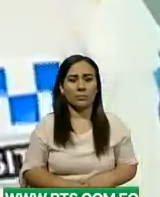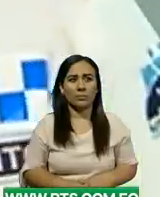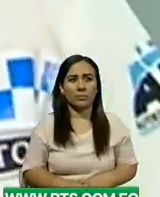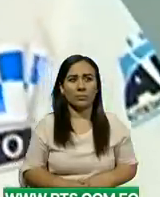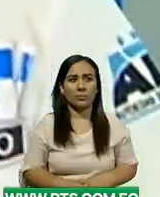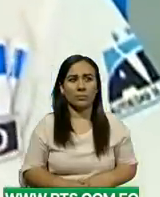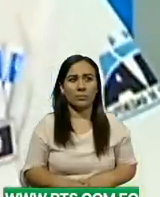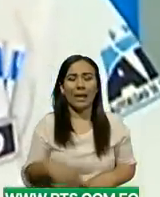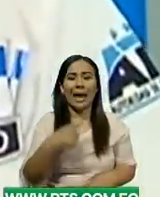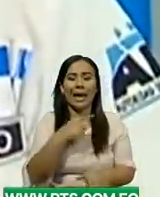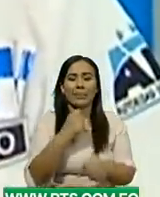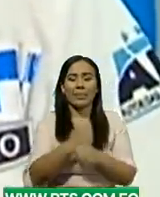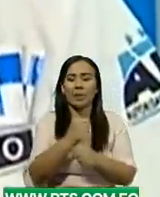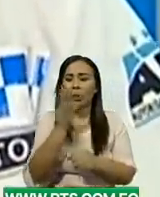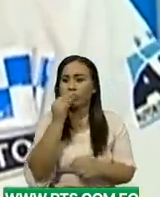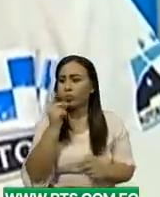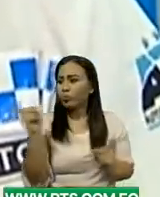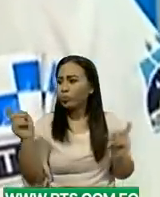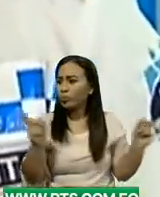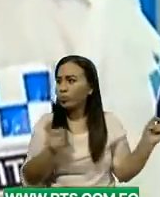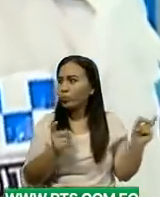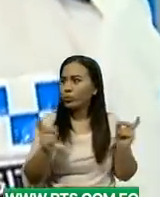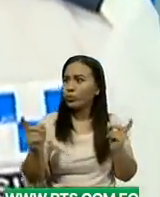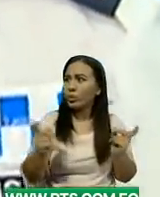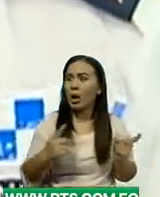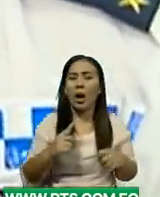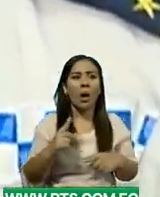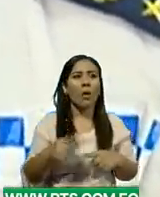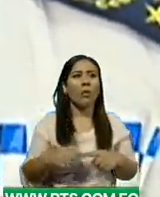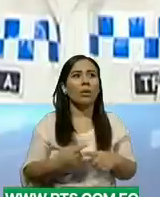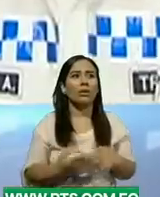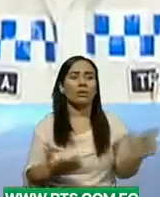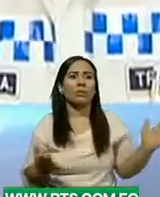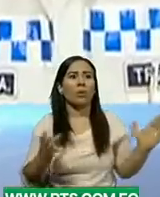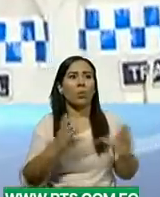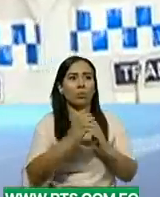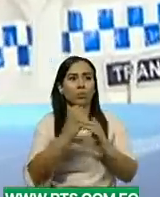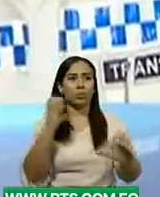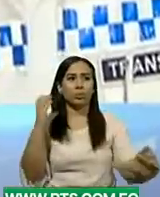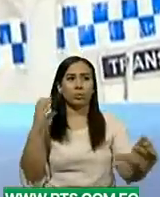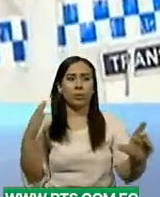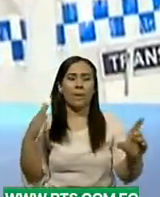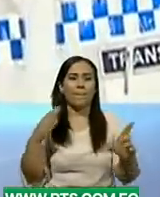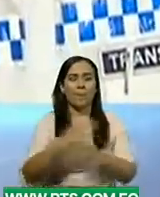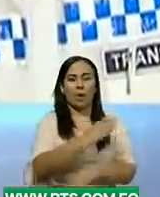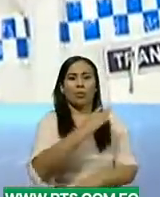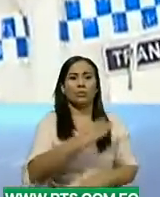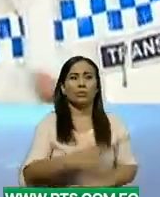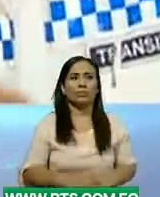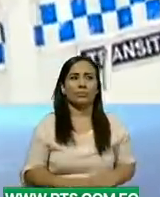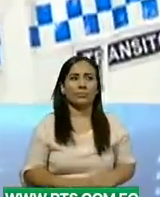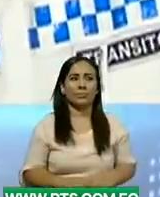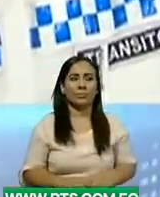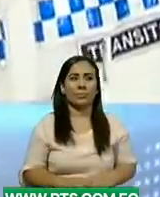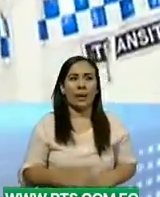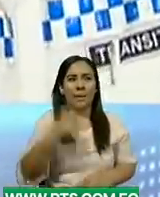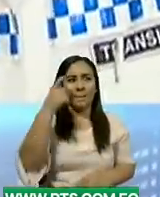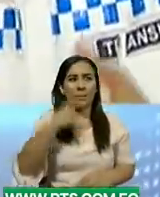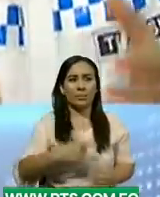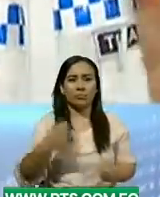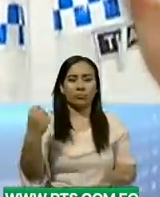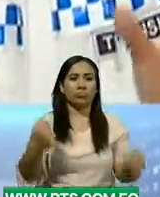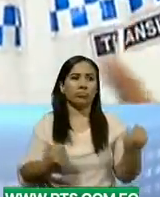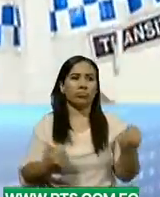Ella estaba regulando tránsito y cuando de un momento a otro sintió el impacto del bus. Eso es lo que hice ella. Y la versión del conductor es que dice